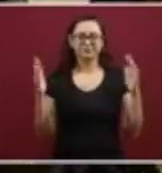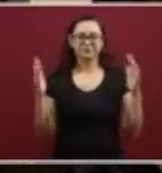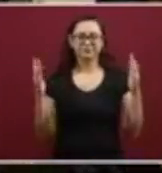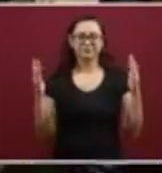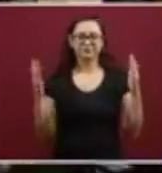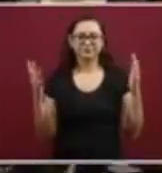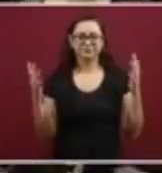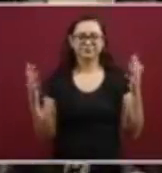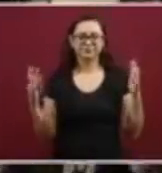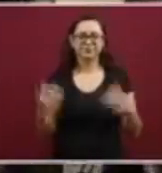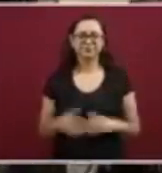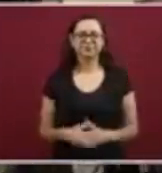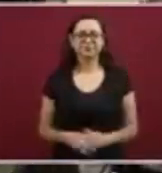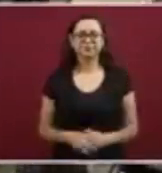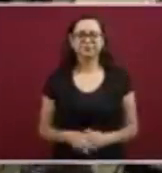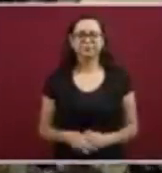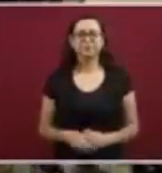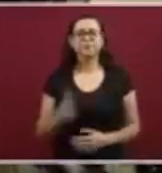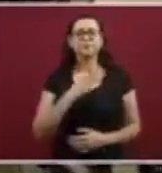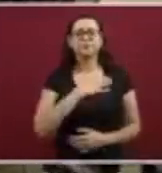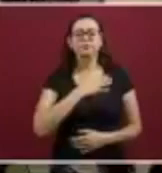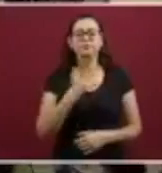Buenos días,